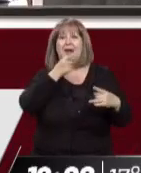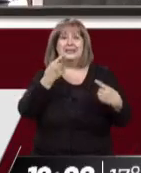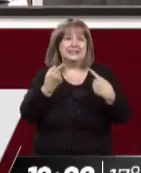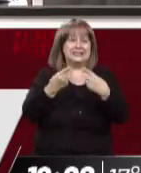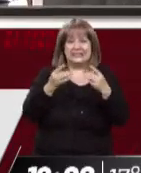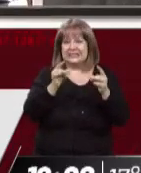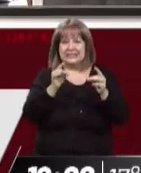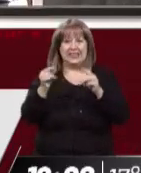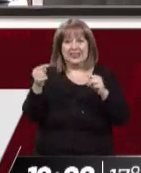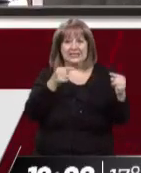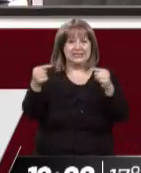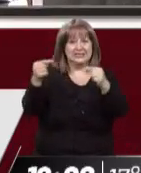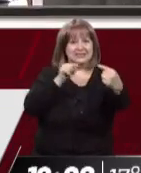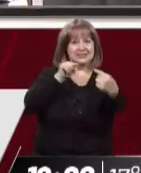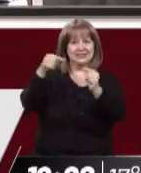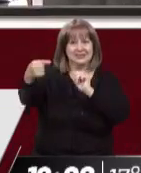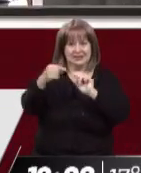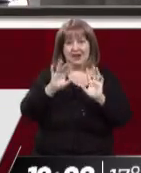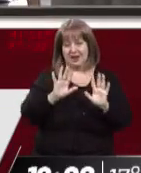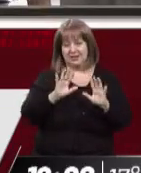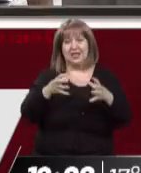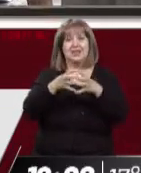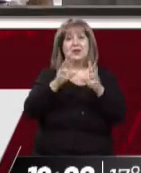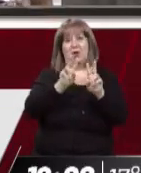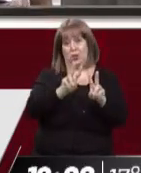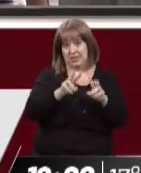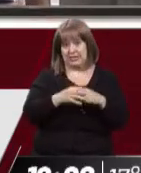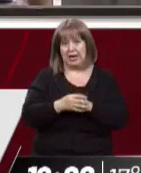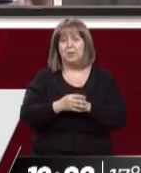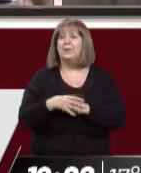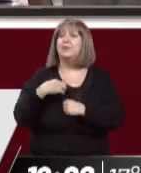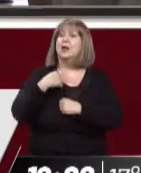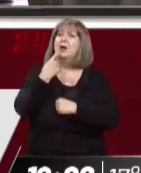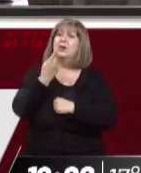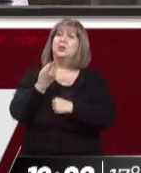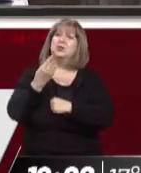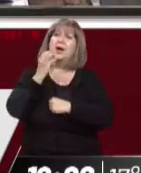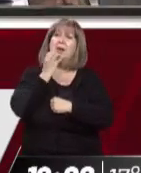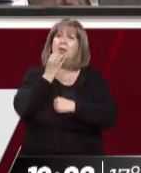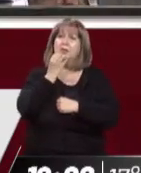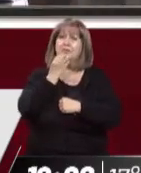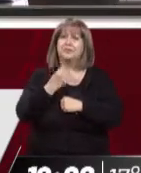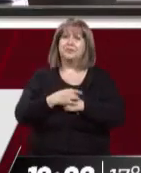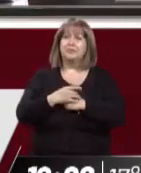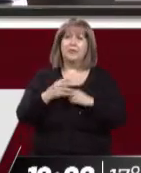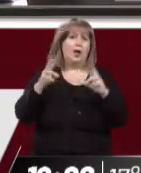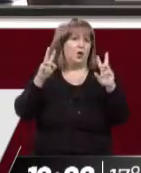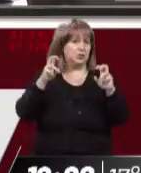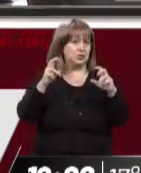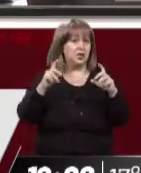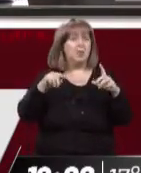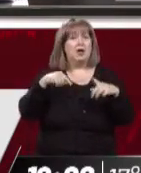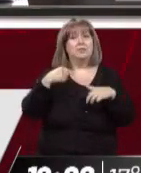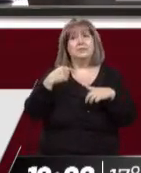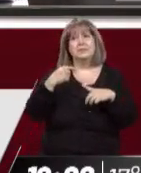de tensiones internas en el justicialismo. Antes de cerrar, Pablo, hubo un pedido concreto por algo que puede ser el tema de los próximos